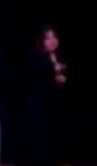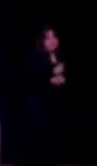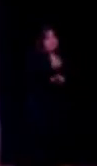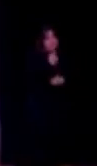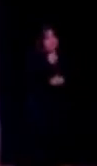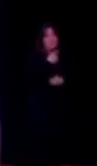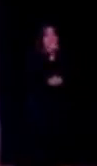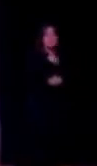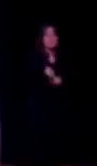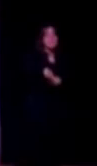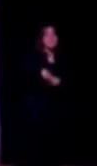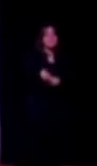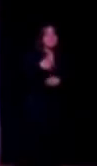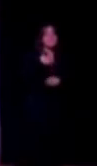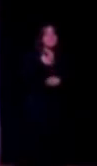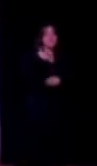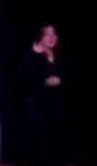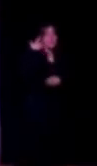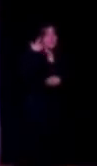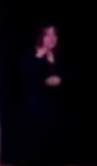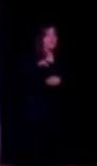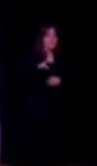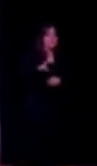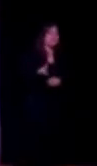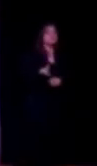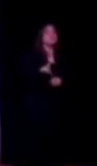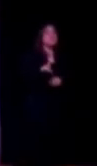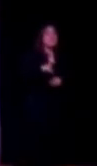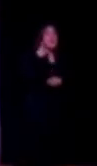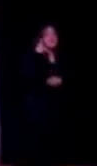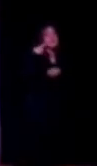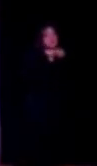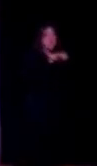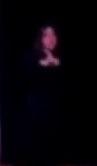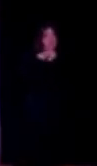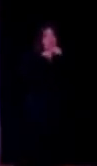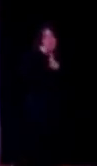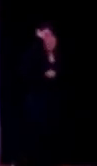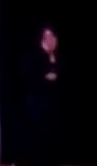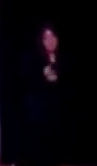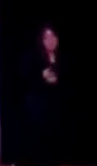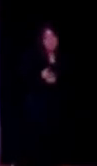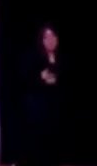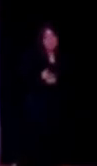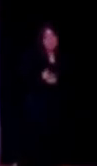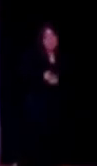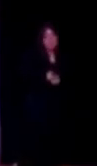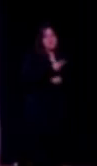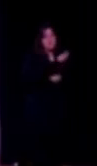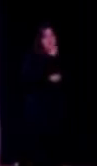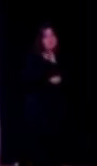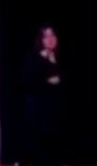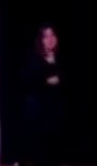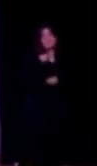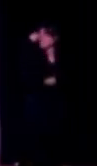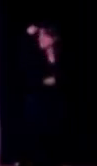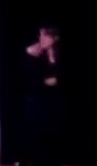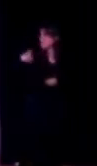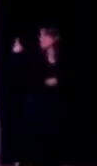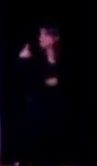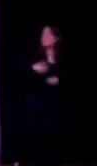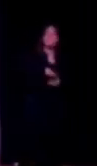compasión, dice ella, no la de las lágrimas, sino la de la solidaridad humana, competencia, confidencia y consciencia. O